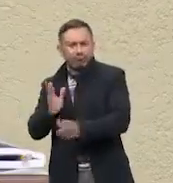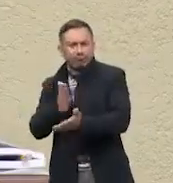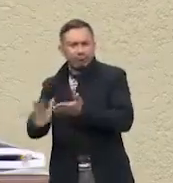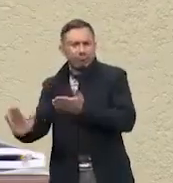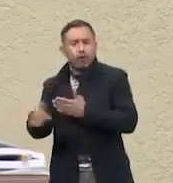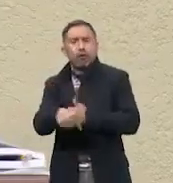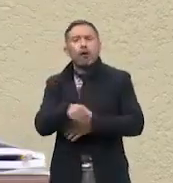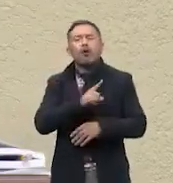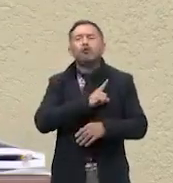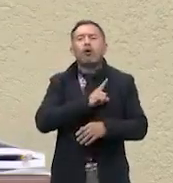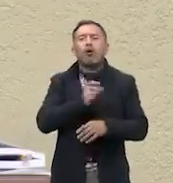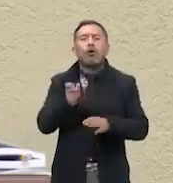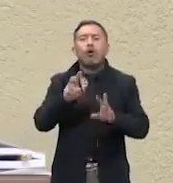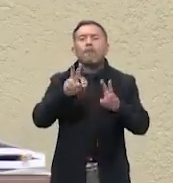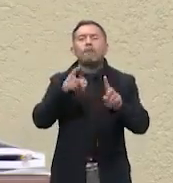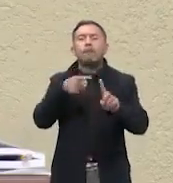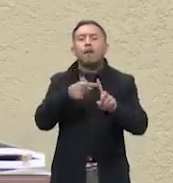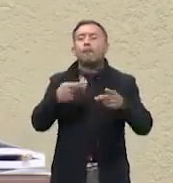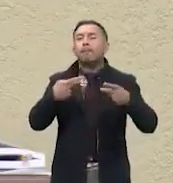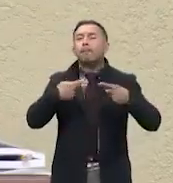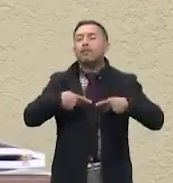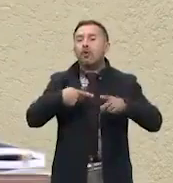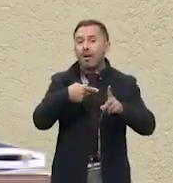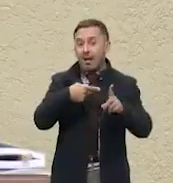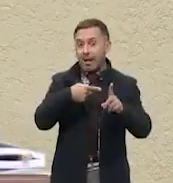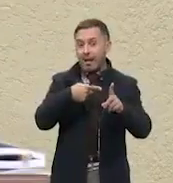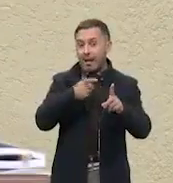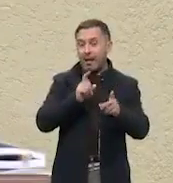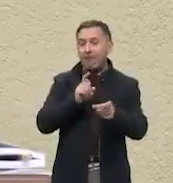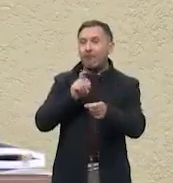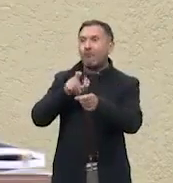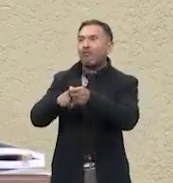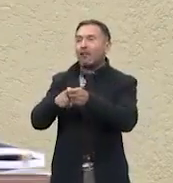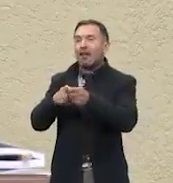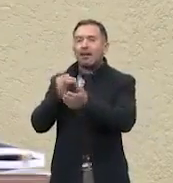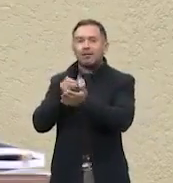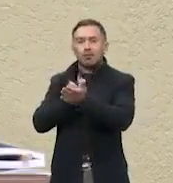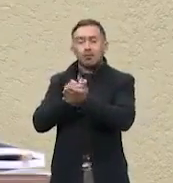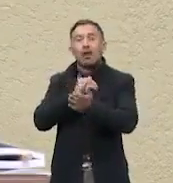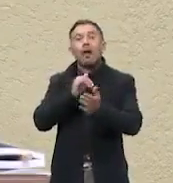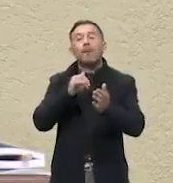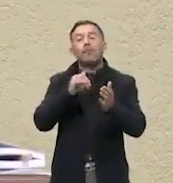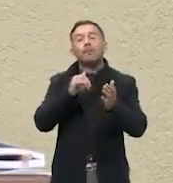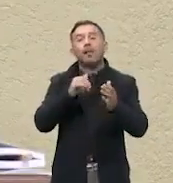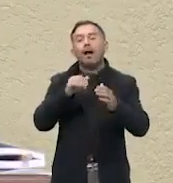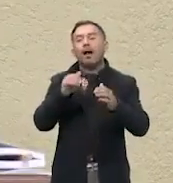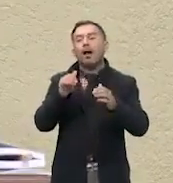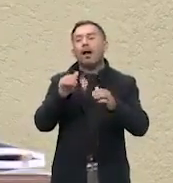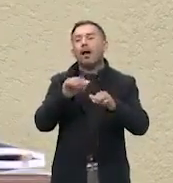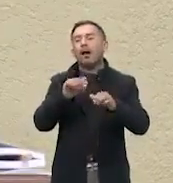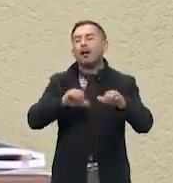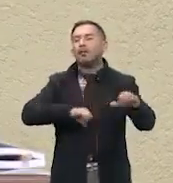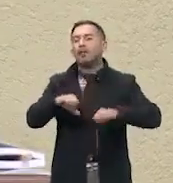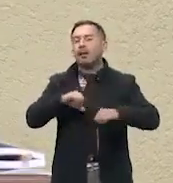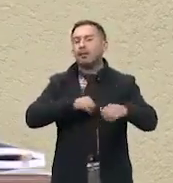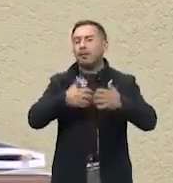como persona con actividad empresarial, a través de sus redes, hizo esta ciudadana a otro ciudadano, a un candidato.